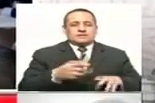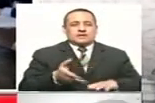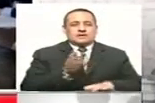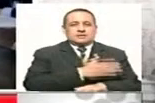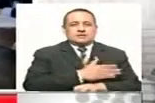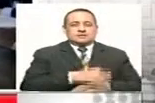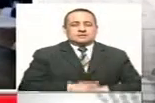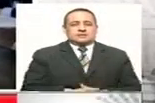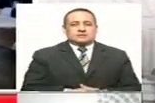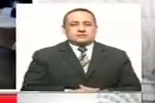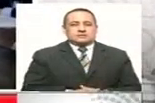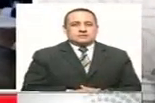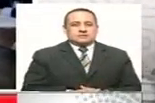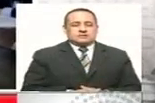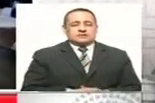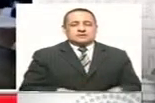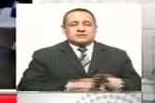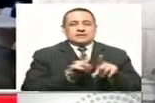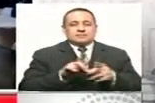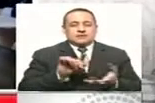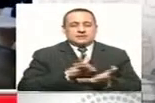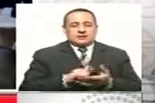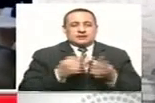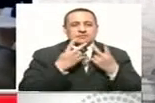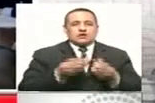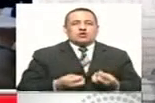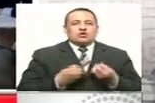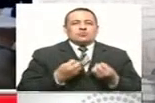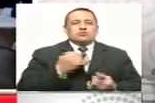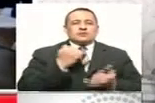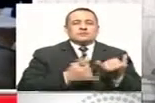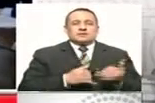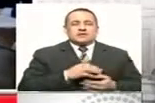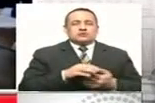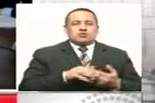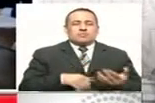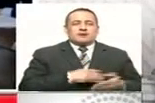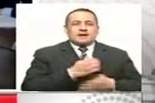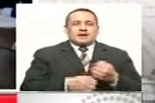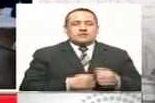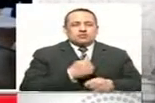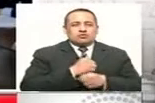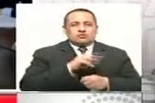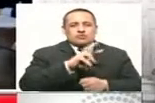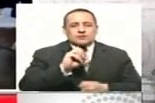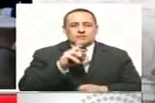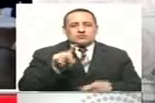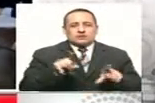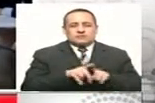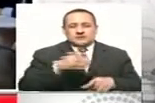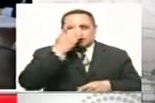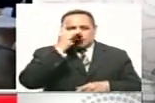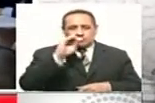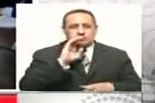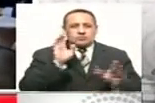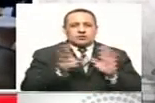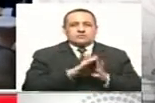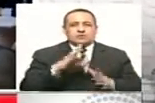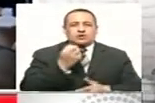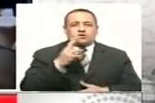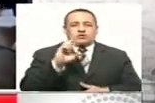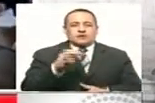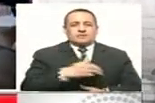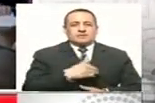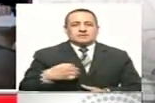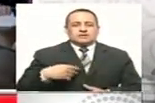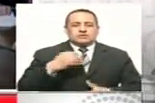reiniciarla. Y cómo terminarían las cifras para el 2021, es una decisión del proyecto CORA del Ministerio del